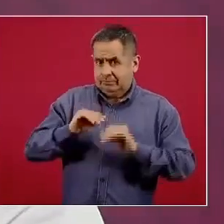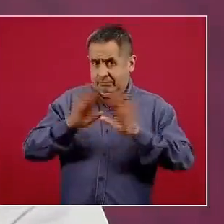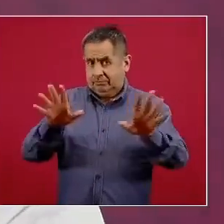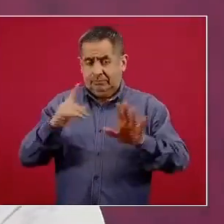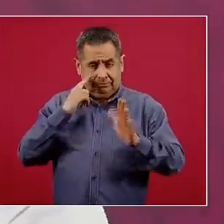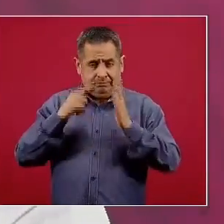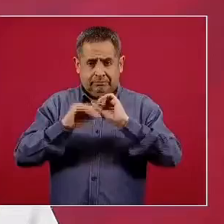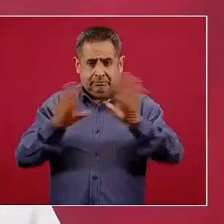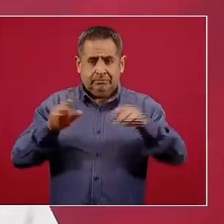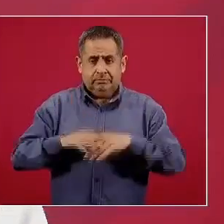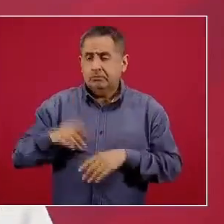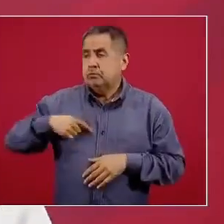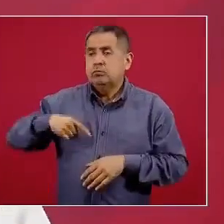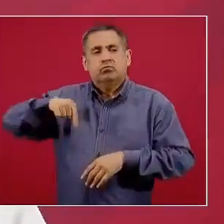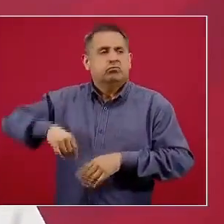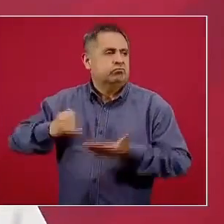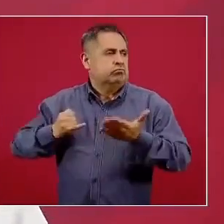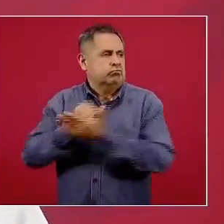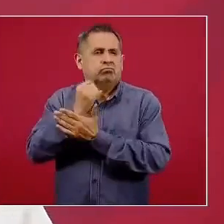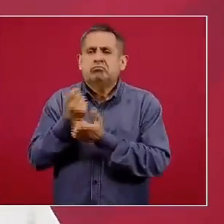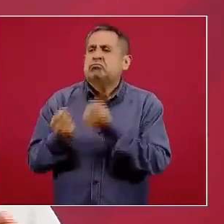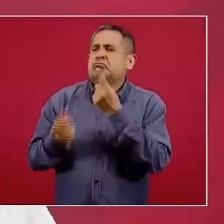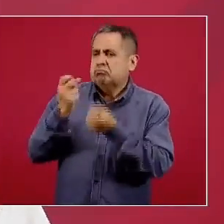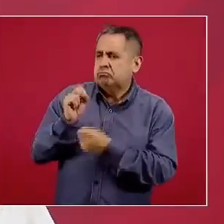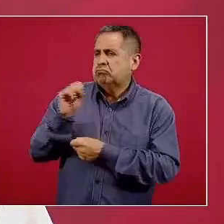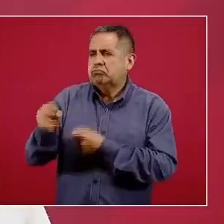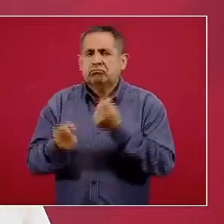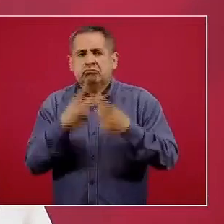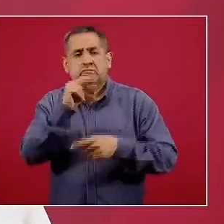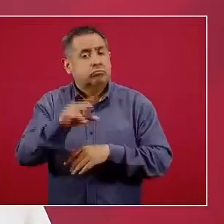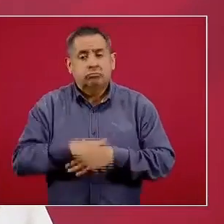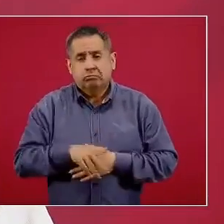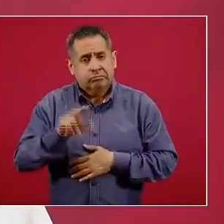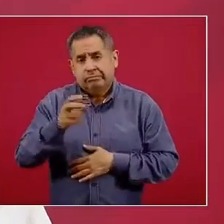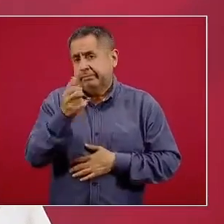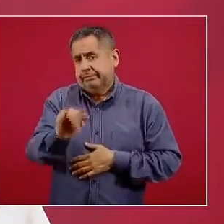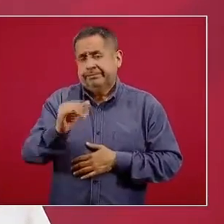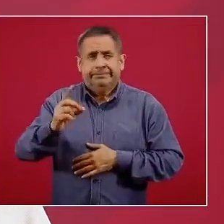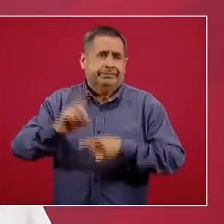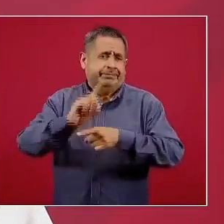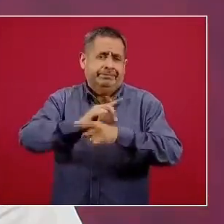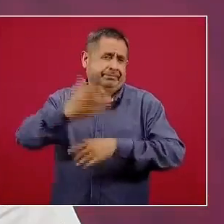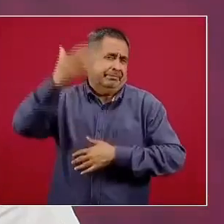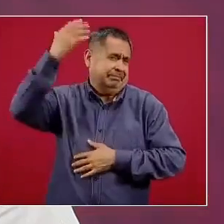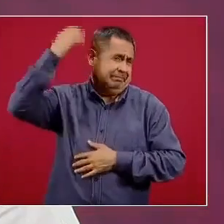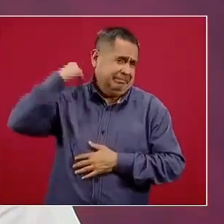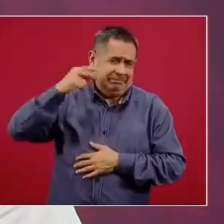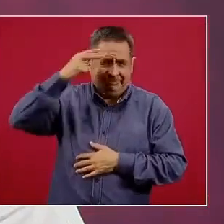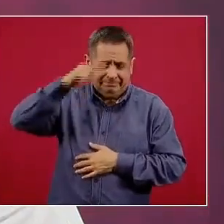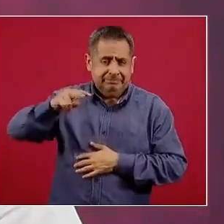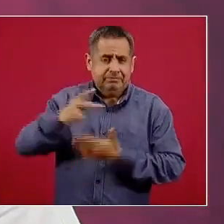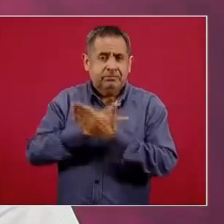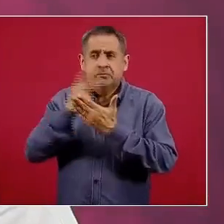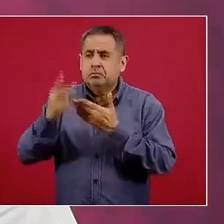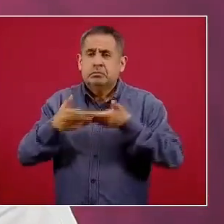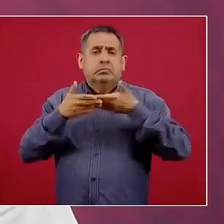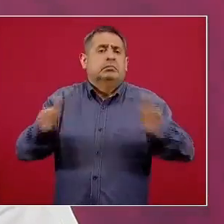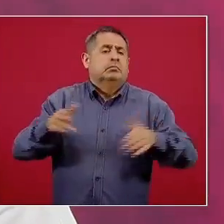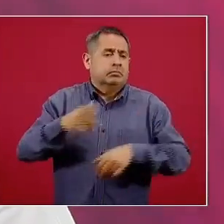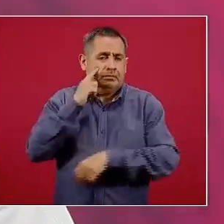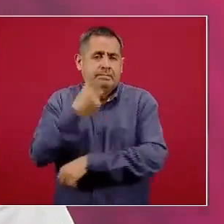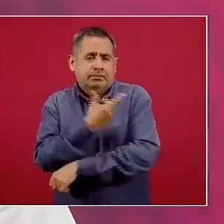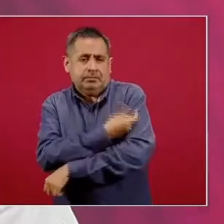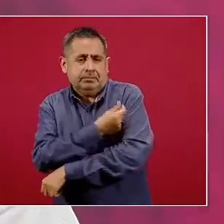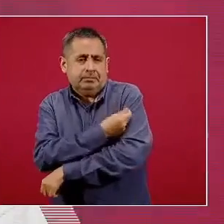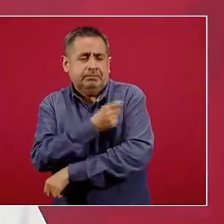muy claro, no es una decisión ahora por el COVID. Así ha sido siempre en México desde que existe el programa público de